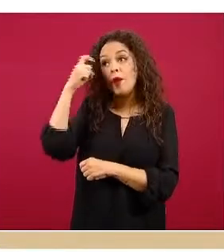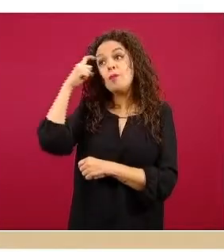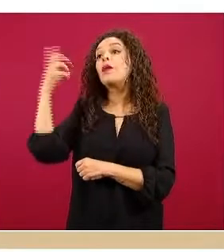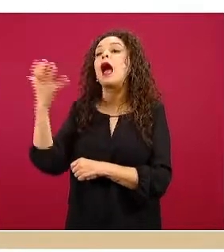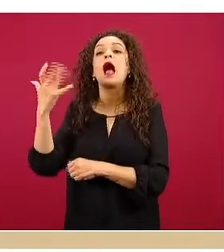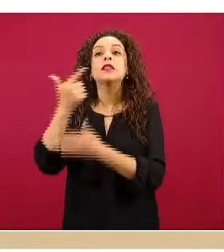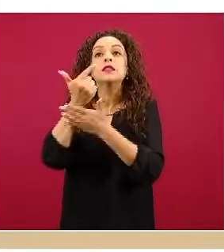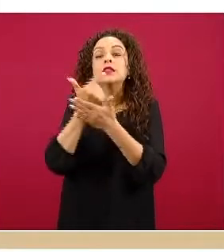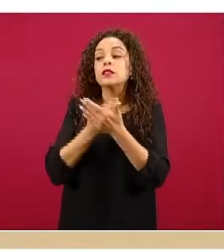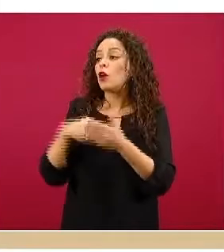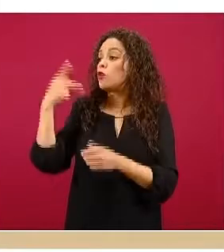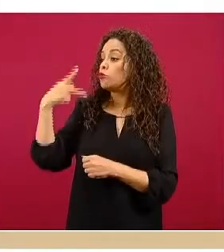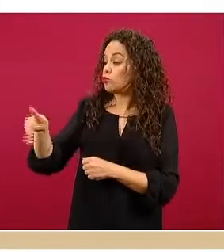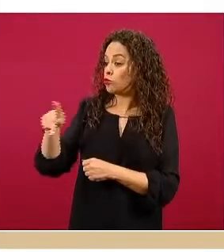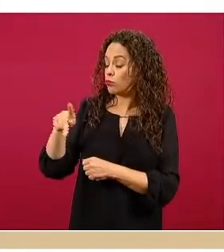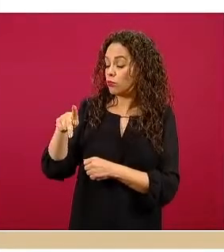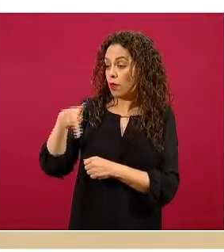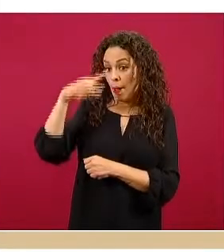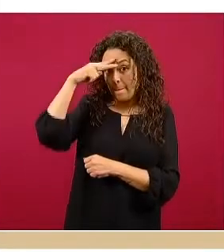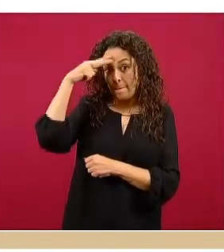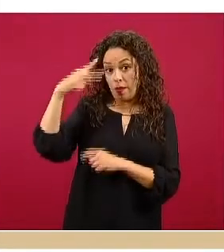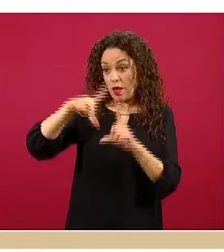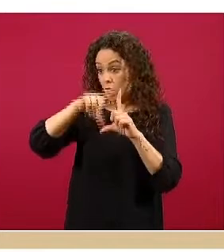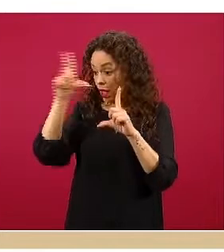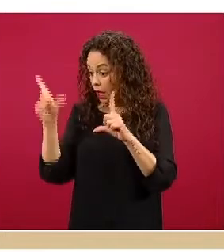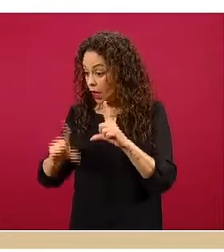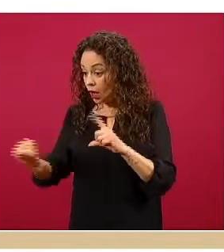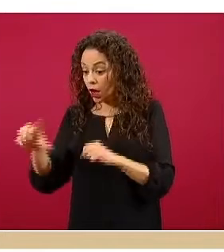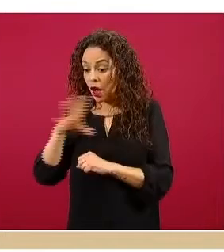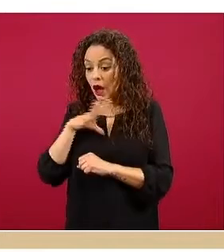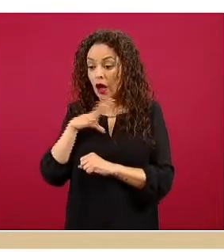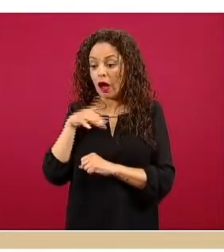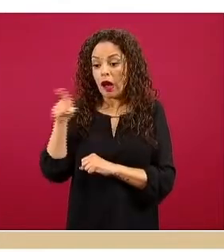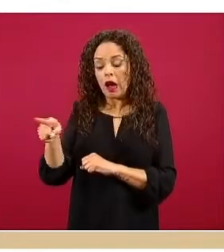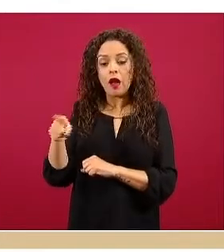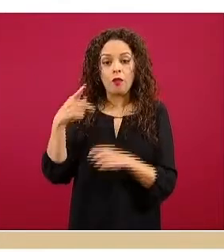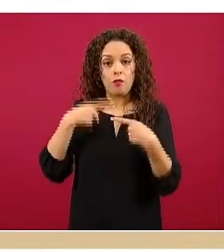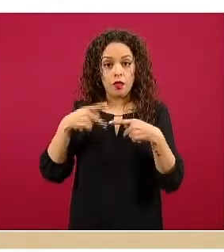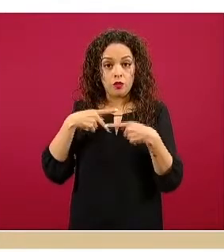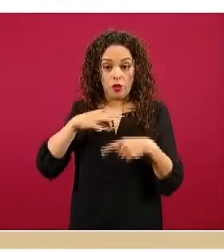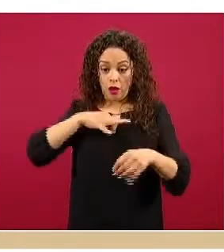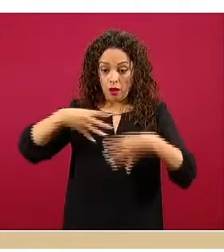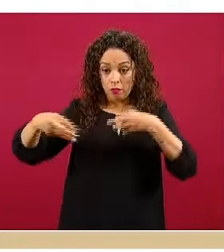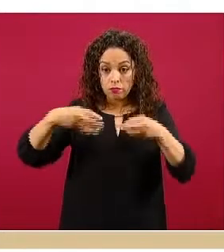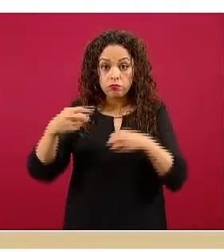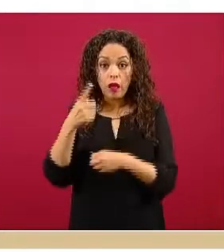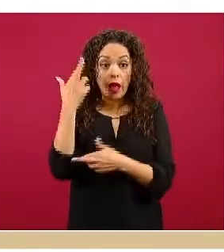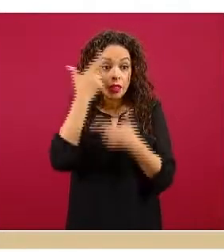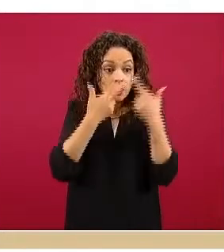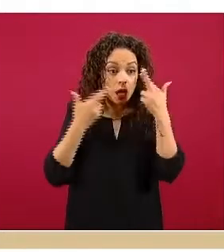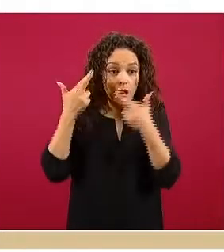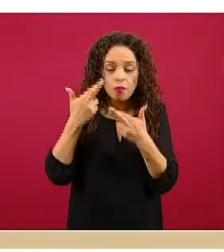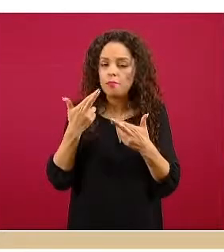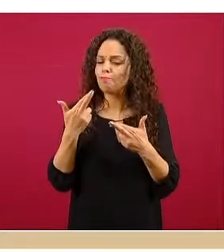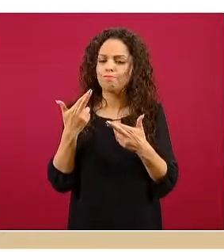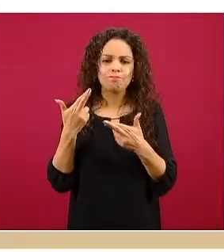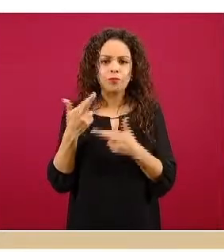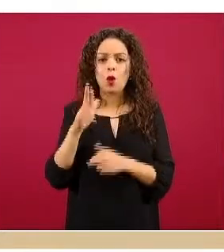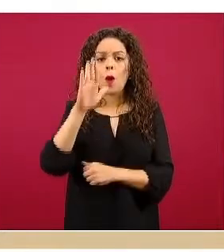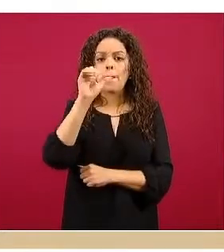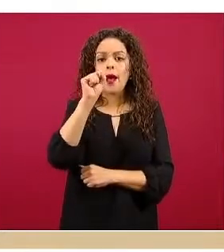tienen epidemiólogos en todo México contando personas. Descargan la base de datos de